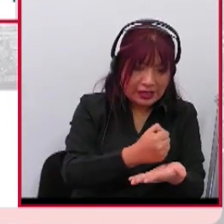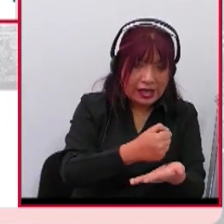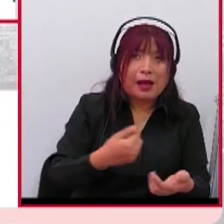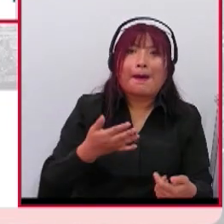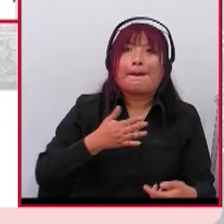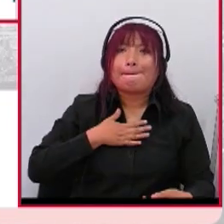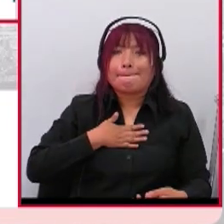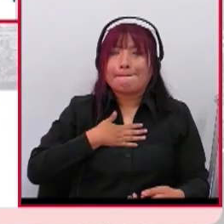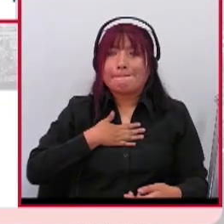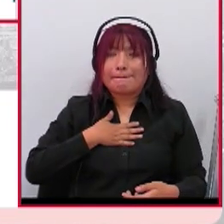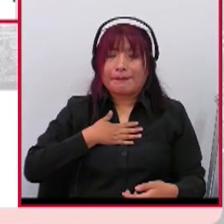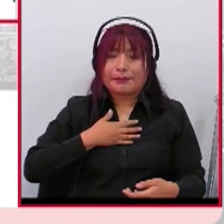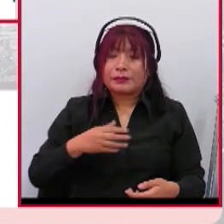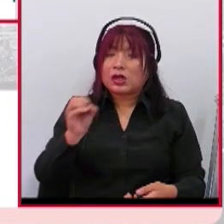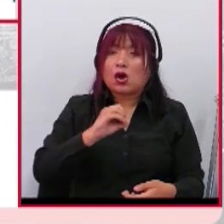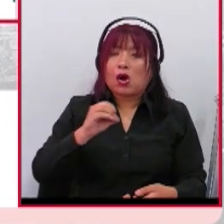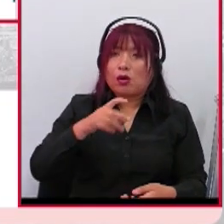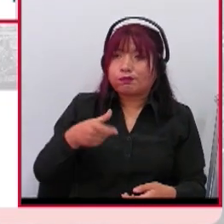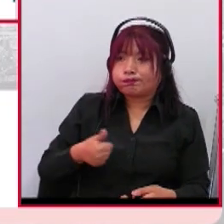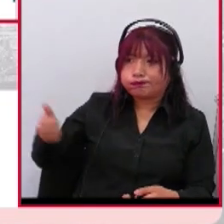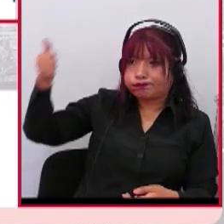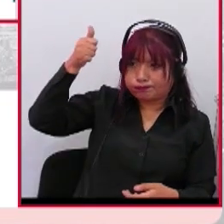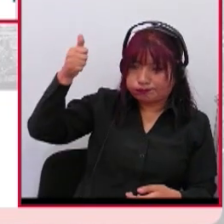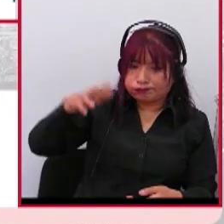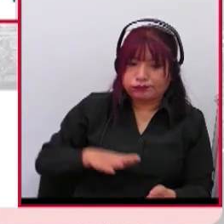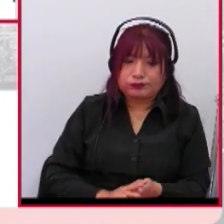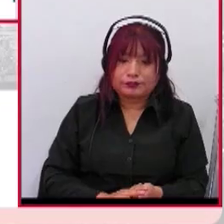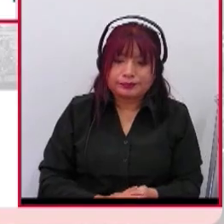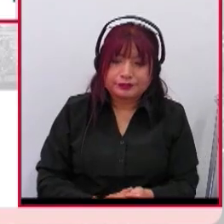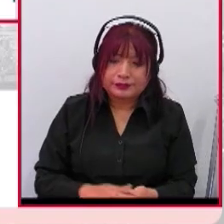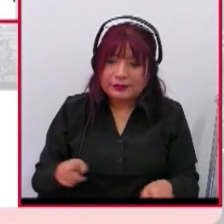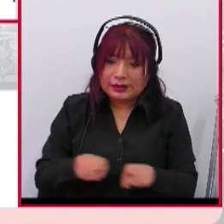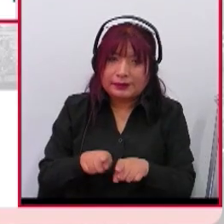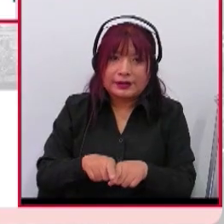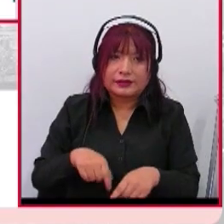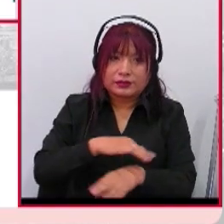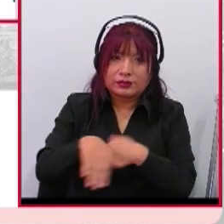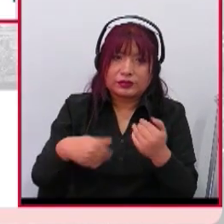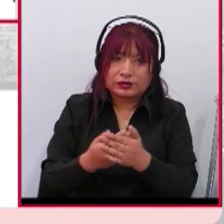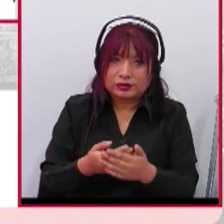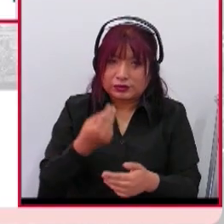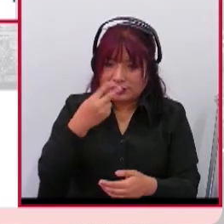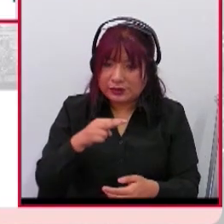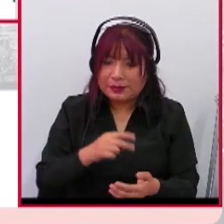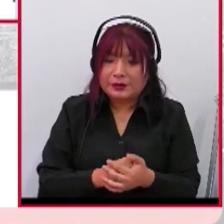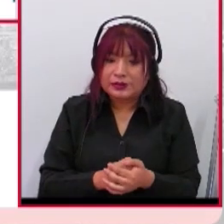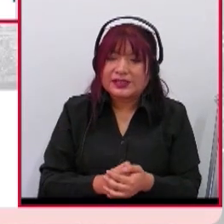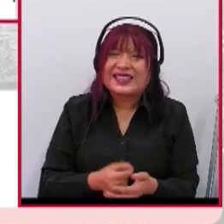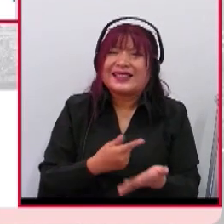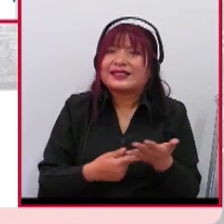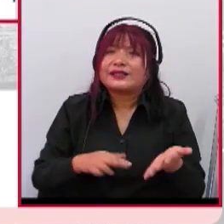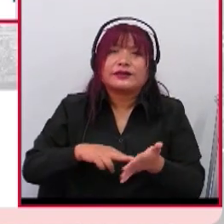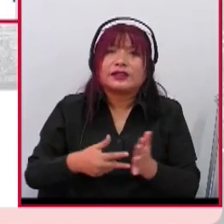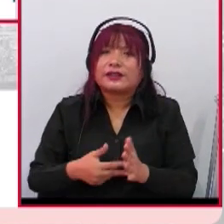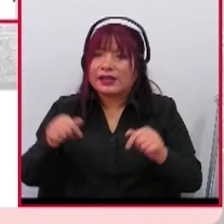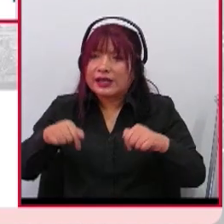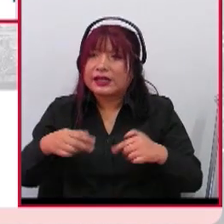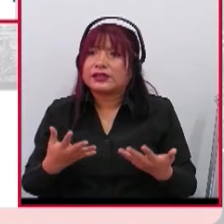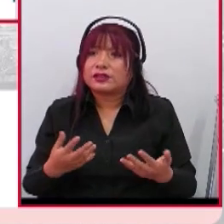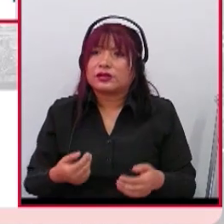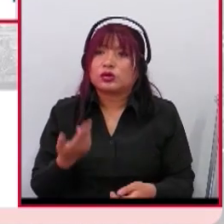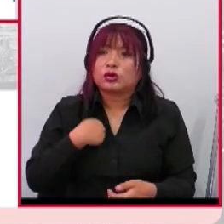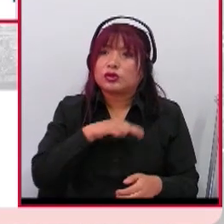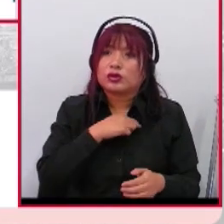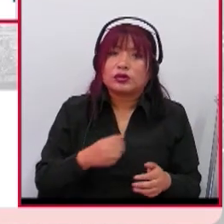Y los sistemas operables, ¿no? Entonces, ¿qué conllevó esto? Nosotros en Anglo American trabajamos bajo la